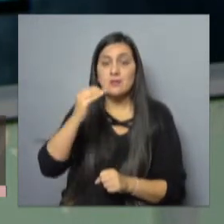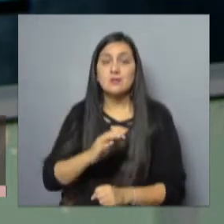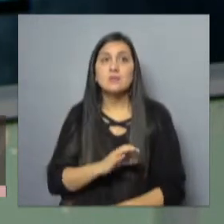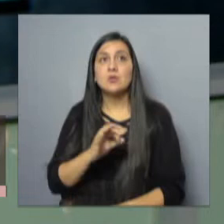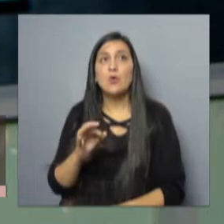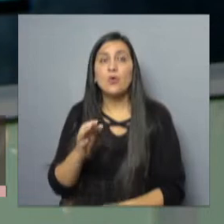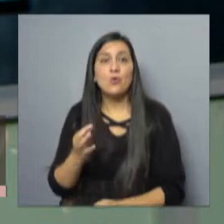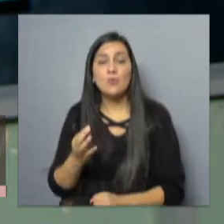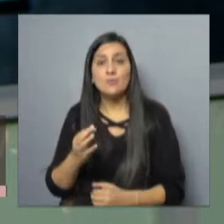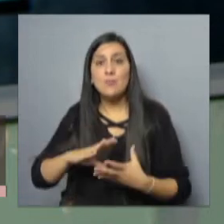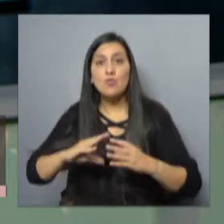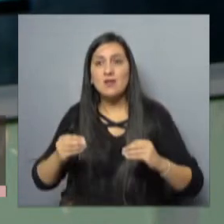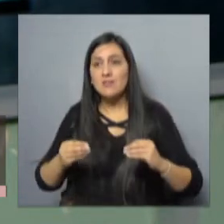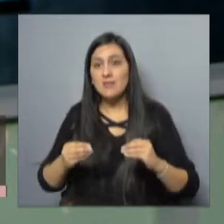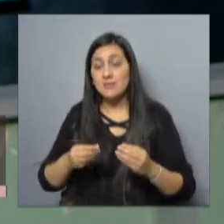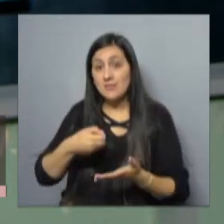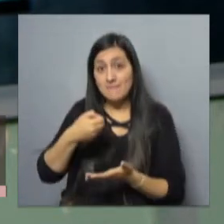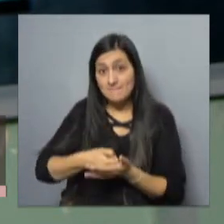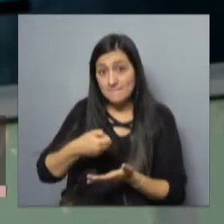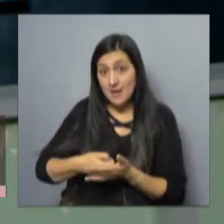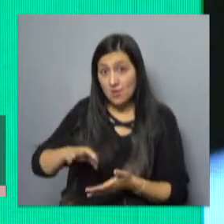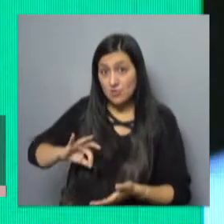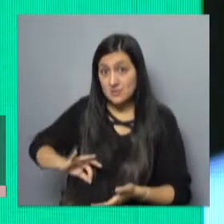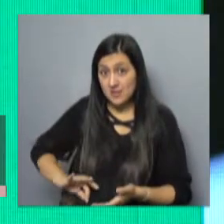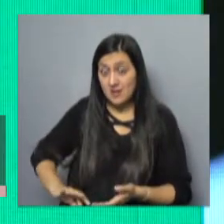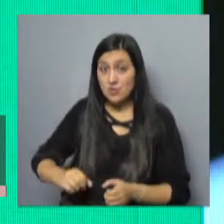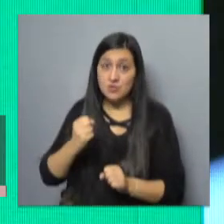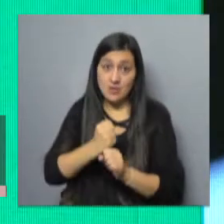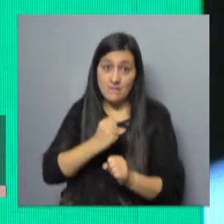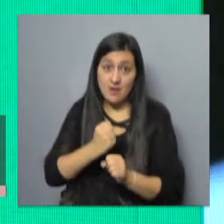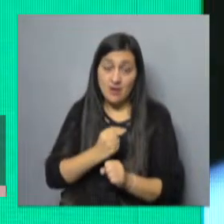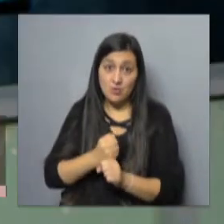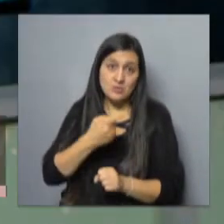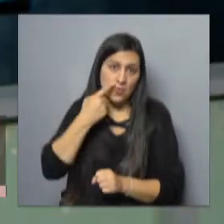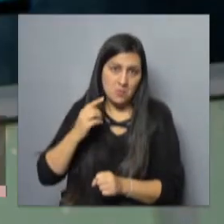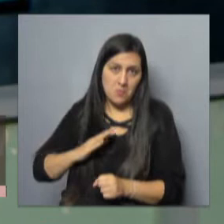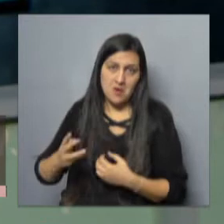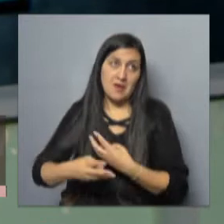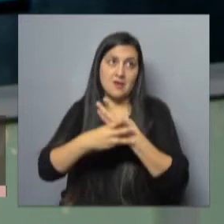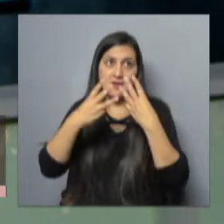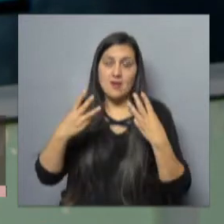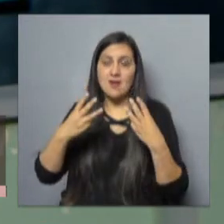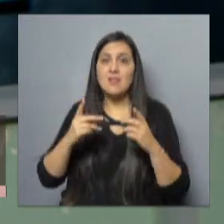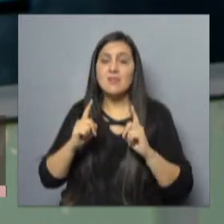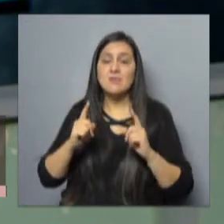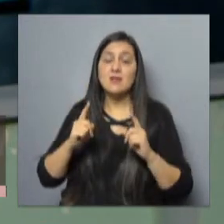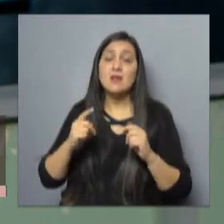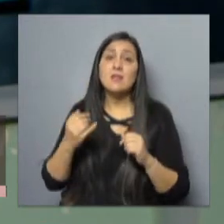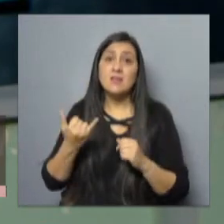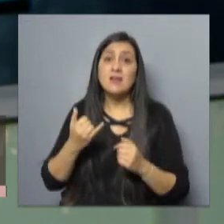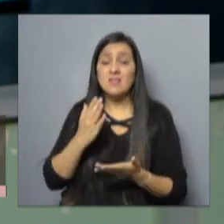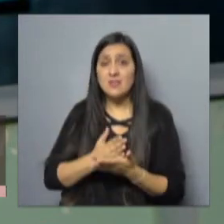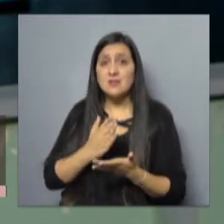cierta modalidad de pago el salario de los trabajadores y trabajadoras en general al ejercicio del derecho de huelga